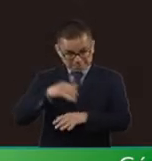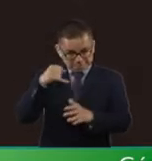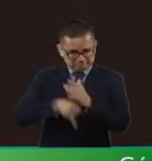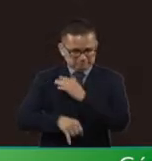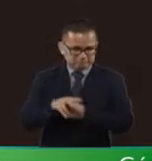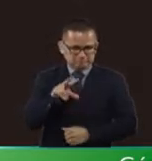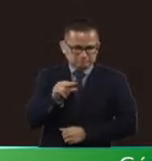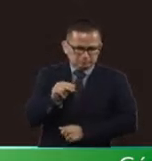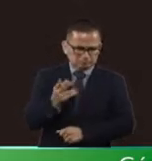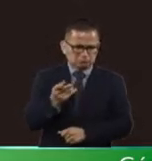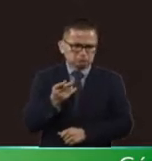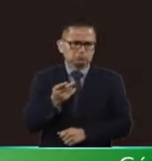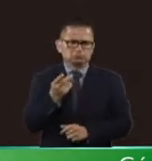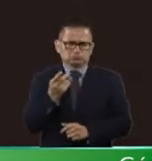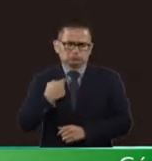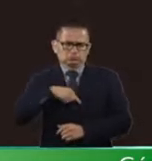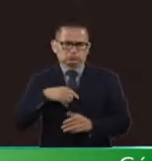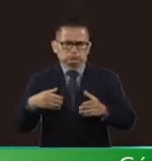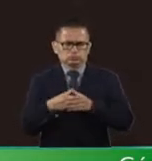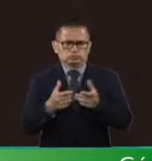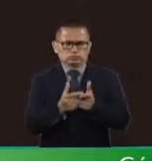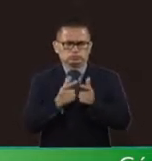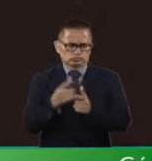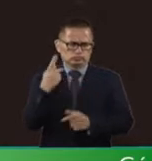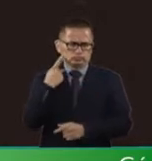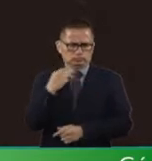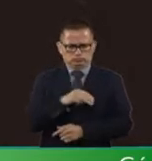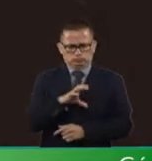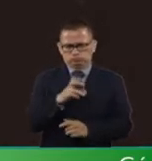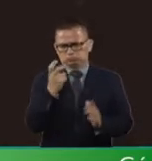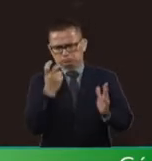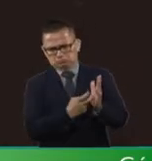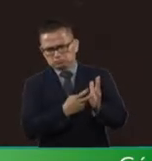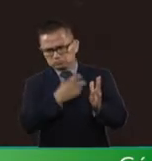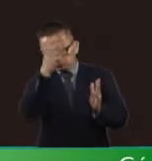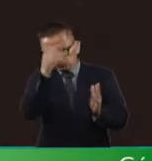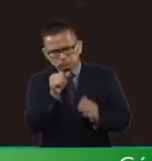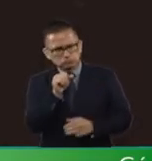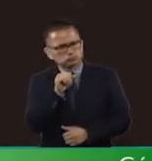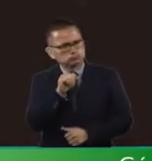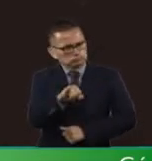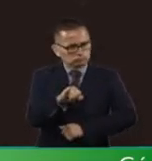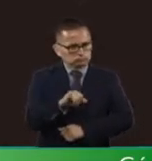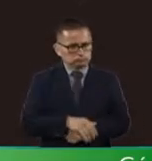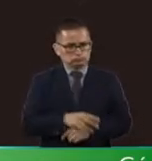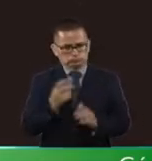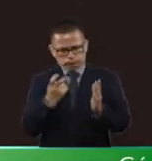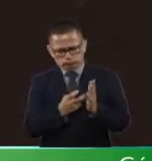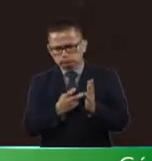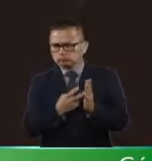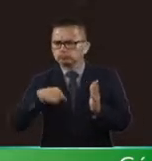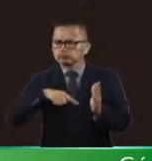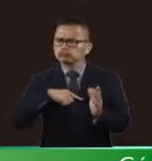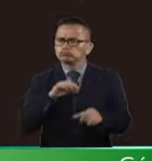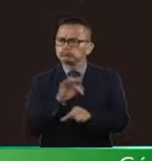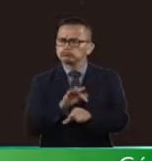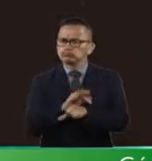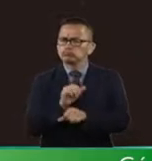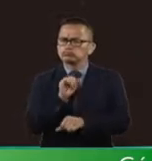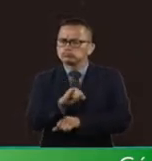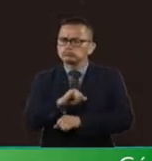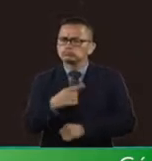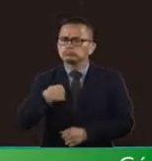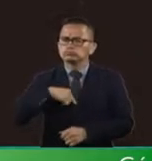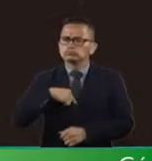todos los grupos Estamos de acuerdo el movimiento ciudadano en estas políticas respaldar el presente dictamen y lo haremos con